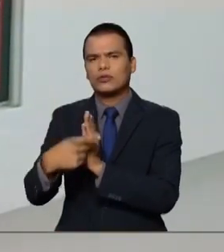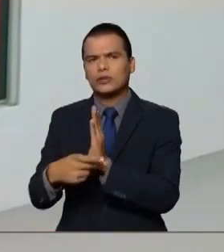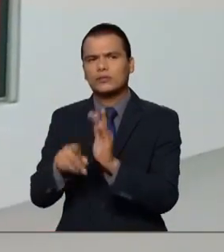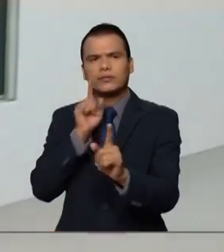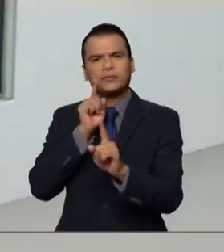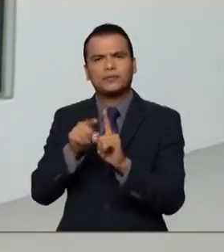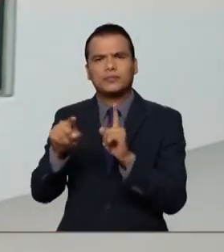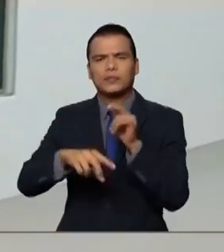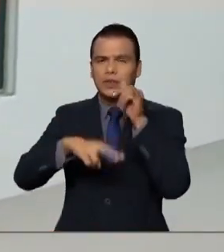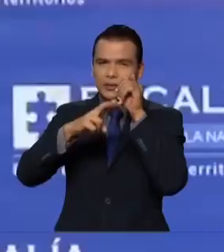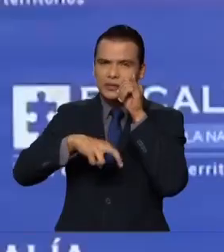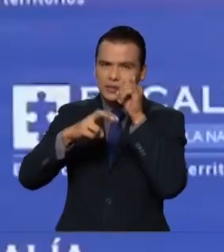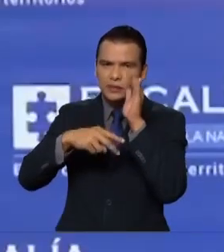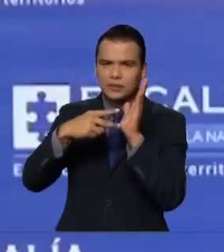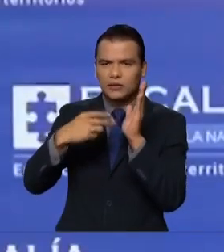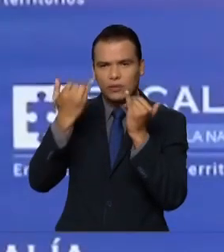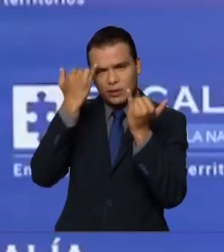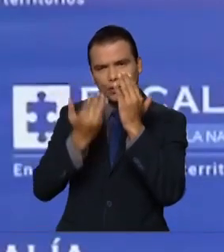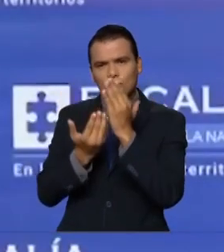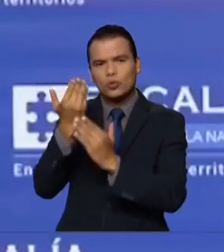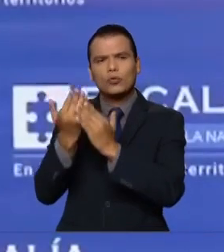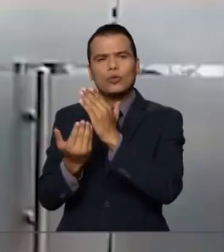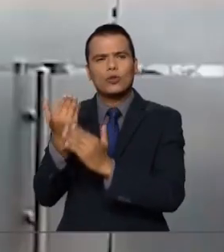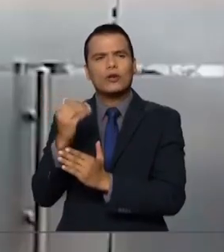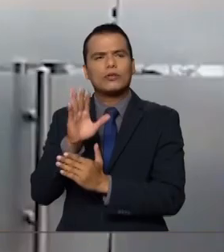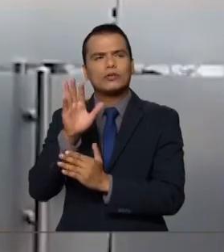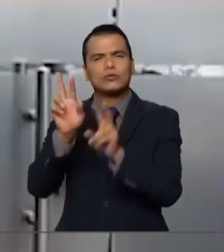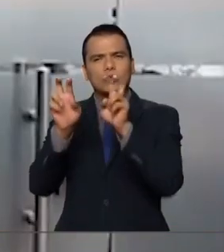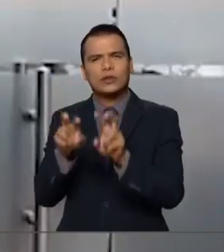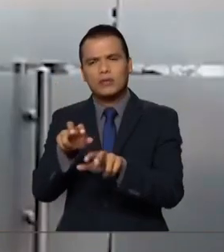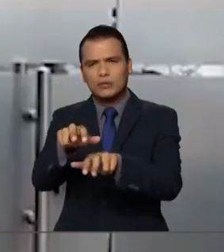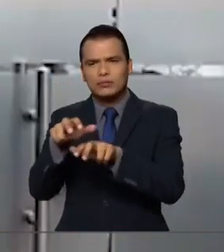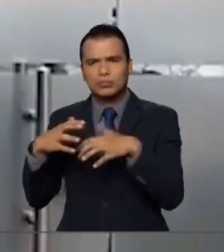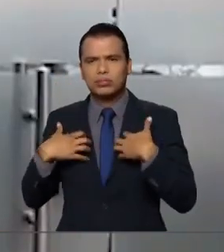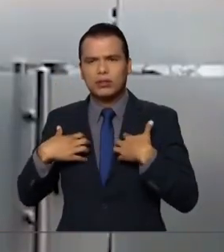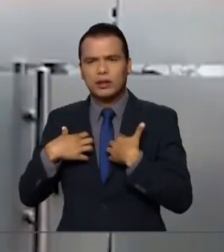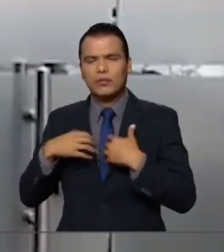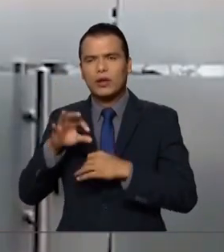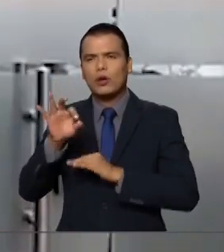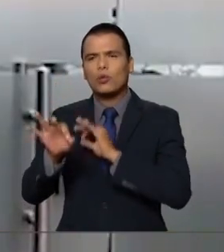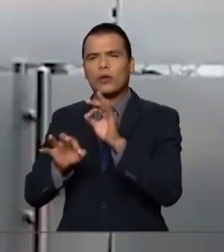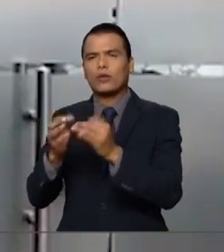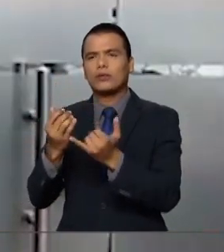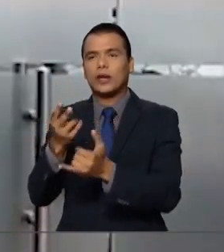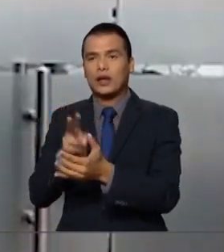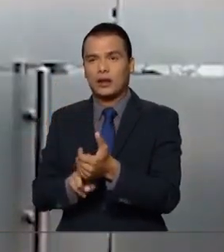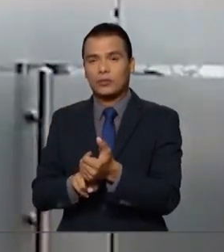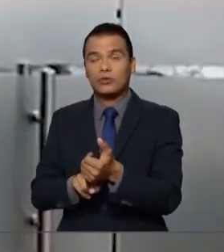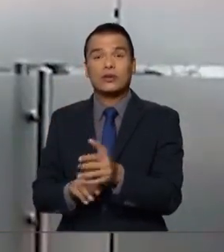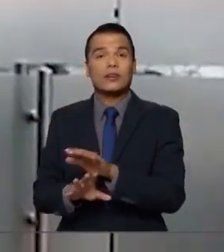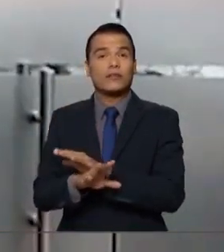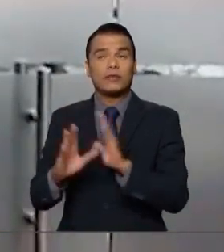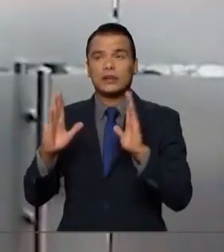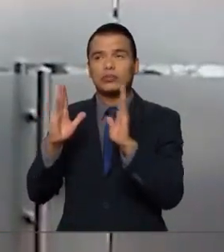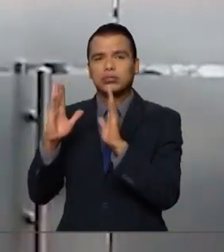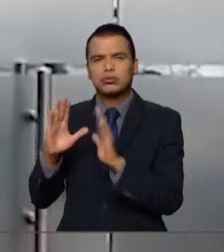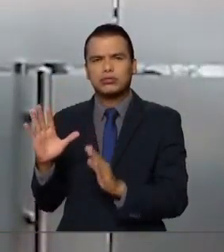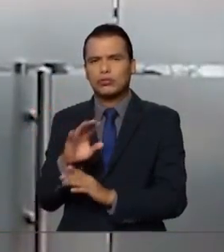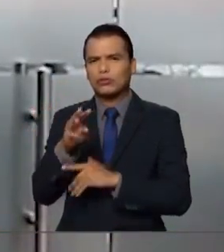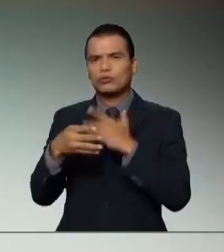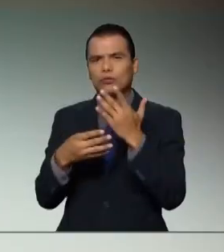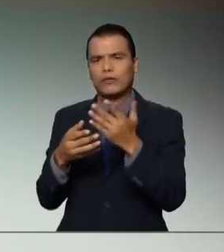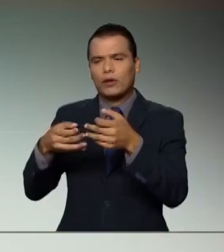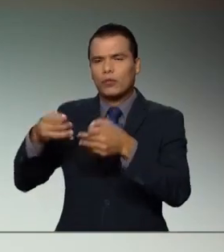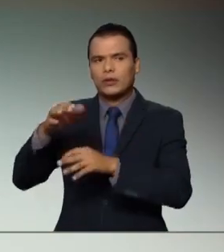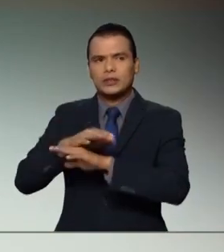ciencia, tecnología e innovación agropecuaria. Al término de las audiencias, 2 jueces de control de garantías decidieron enviar a la cárcel